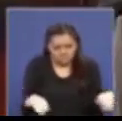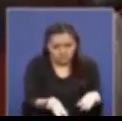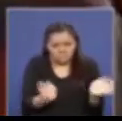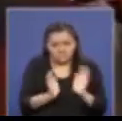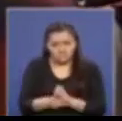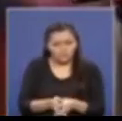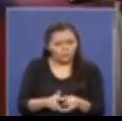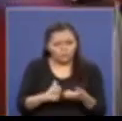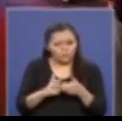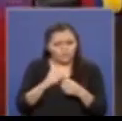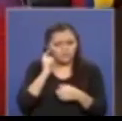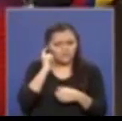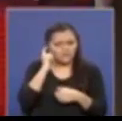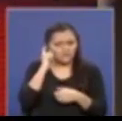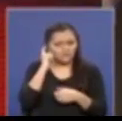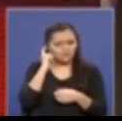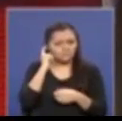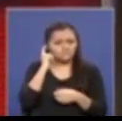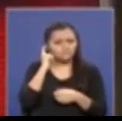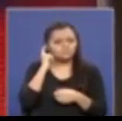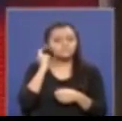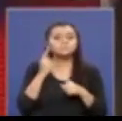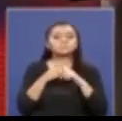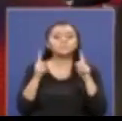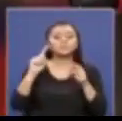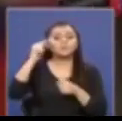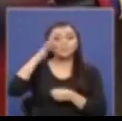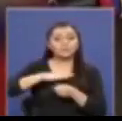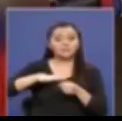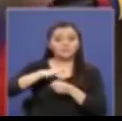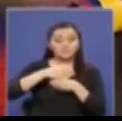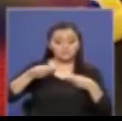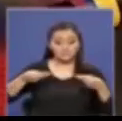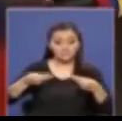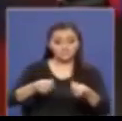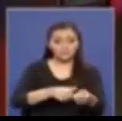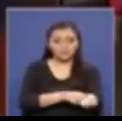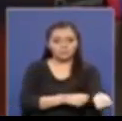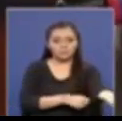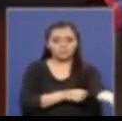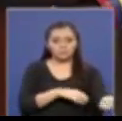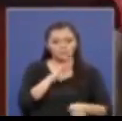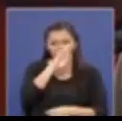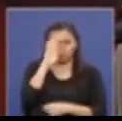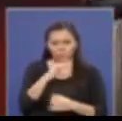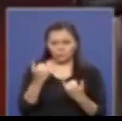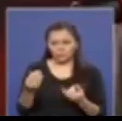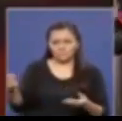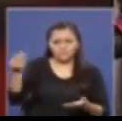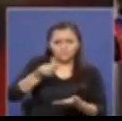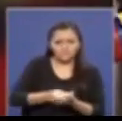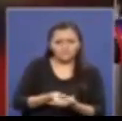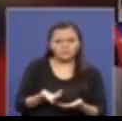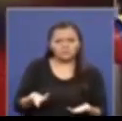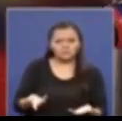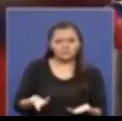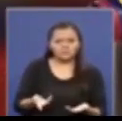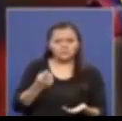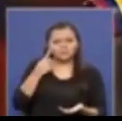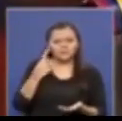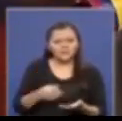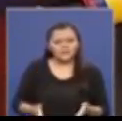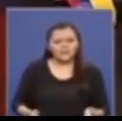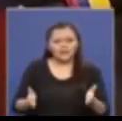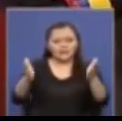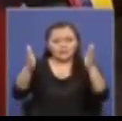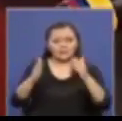que participen, etcétera? Ah, no, es que el Estado era el que invertía. En buena hora, si nunca invirtieron ellos. ¿Y para qué invierte el Estado? Para